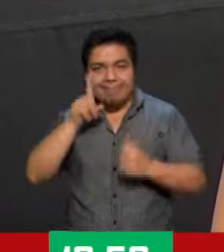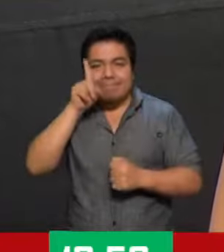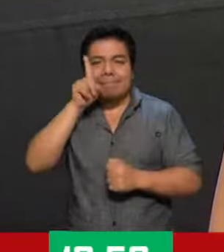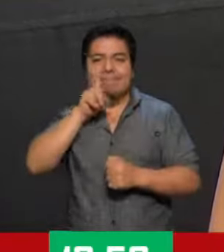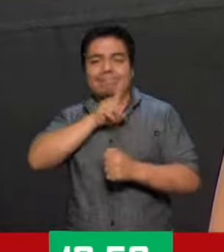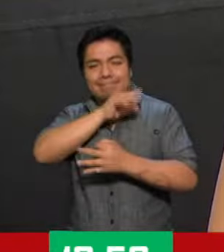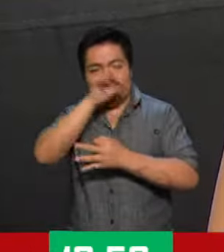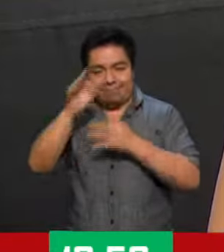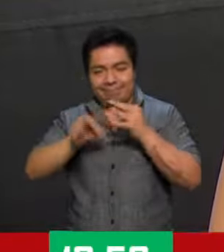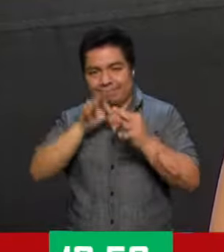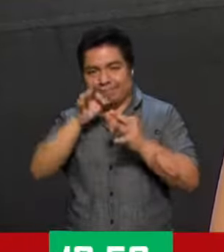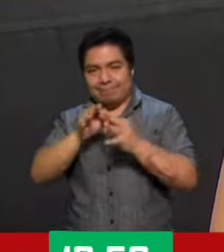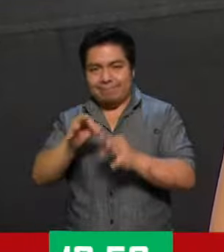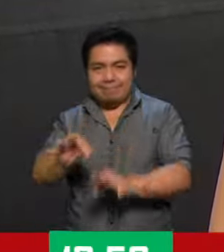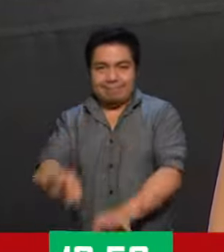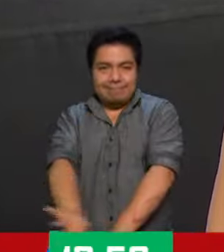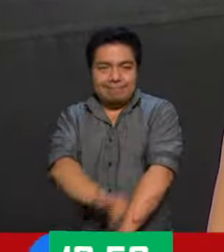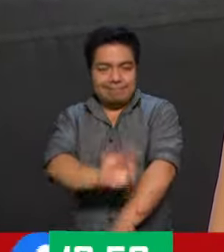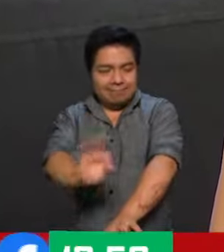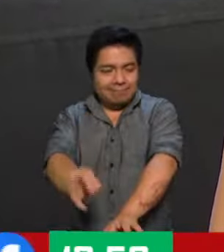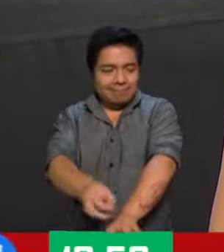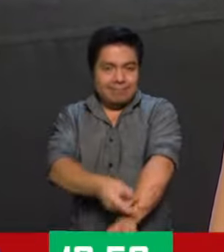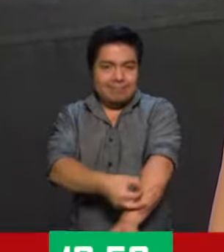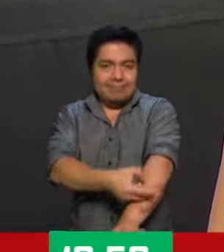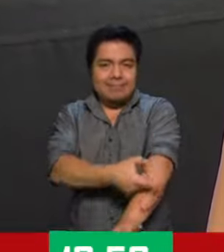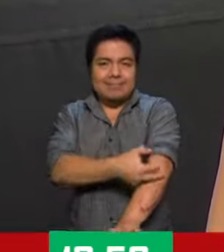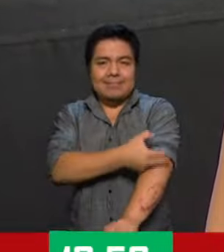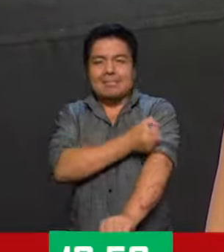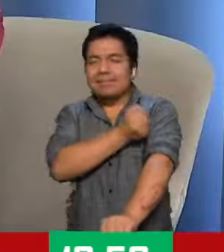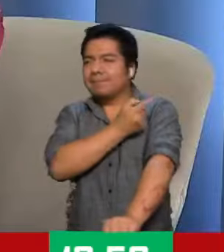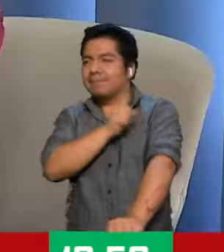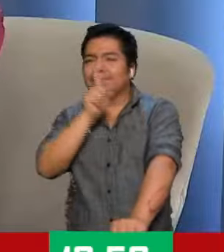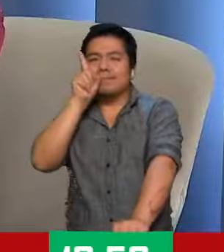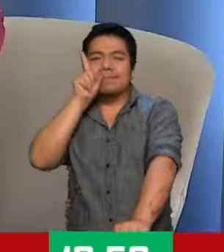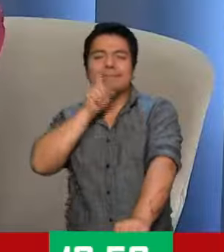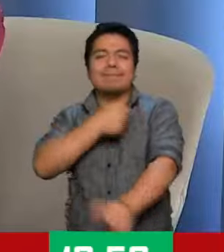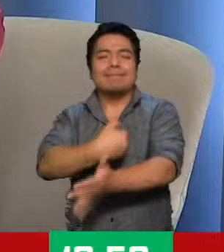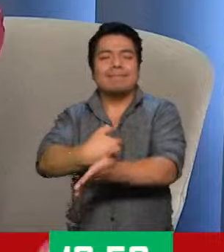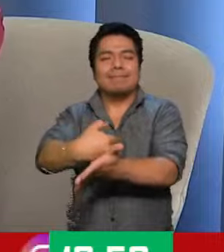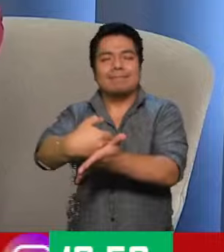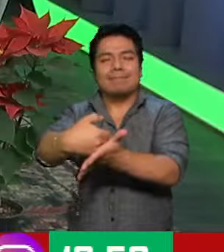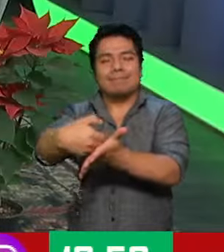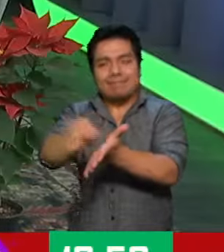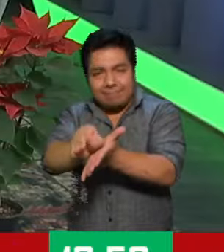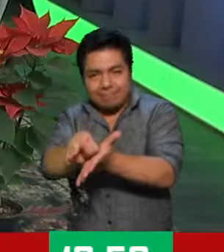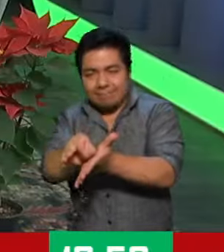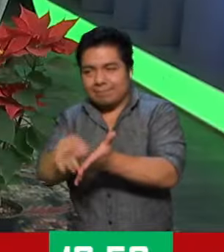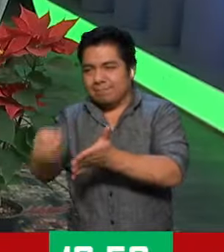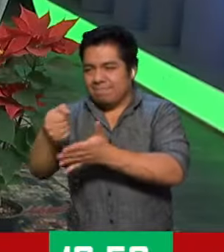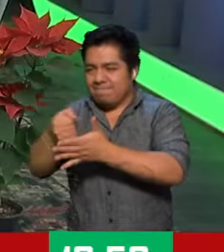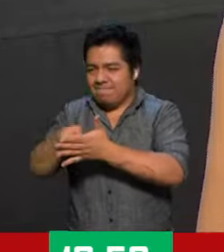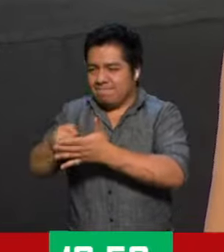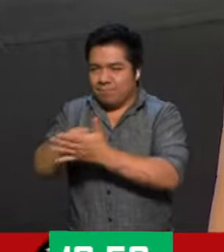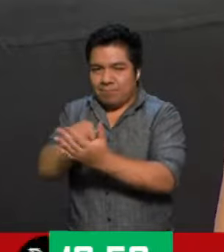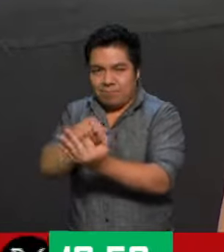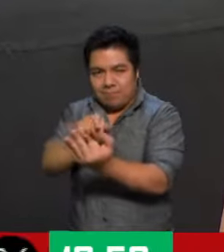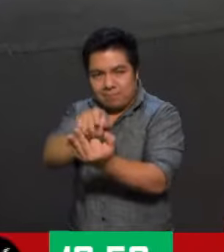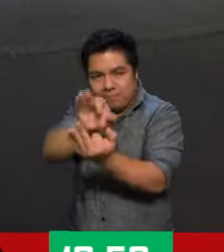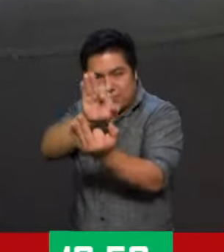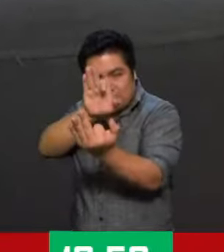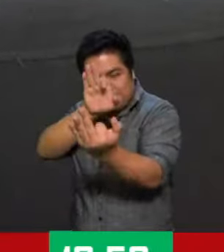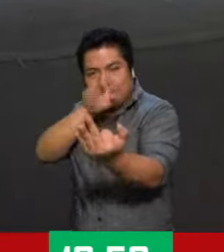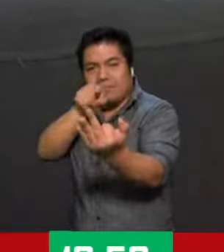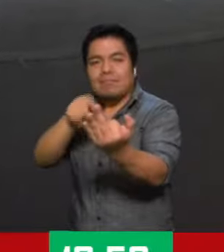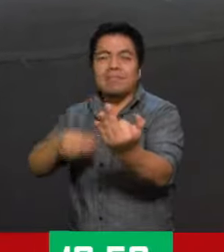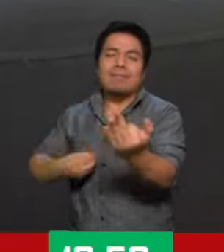plena, sangre corriendo en mis venas, de las mujeres valientes, las que luchan frente a frente por